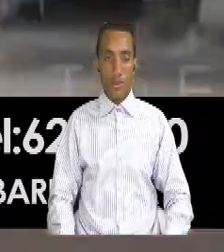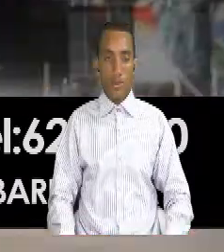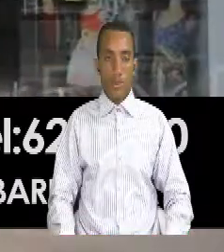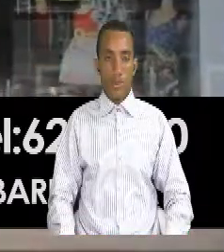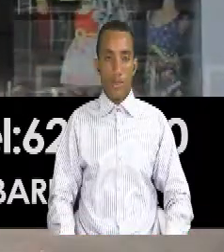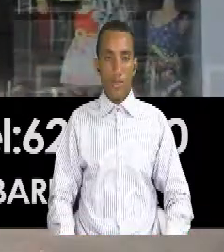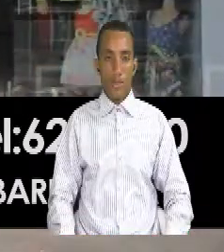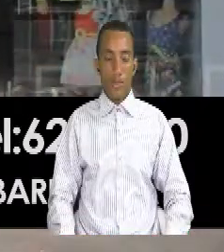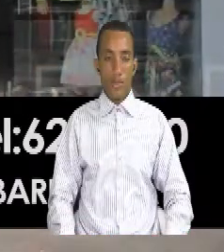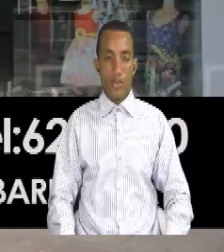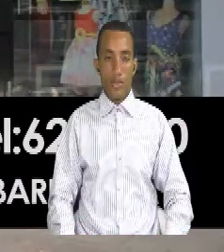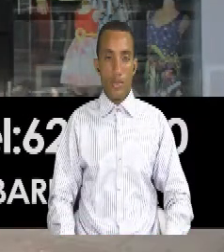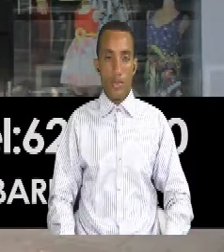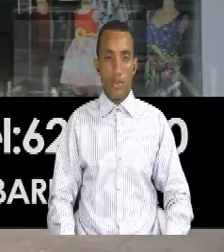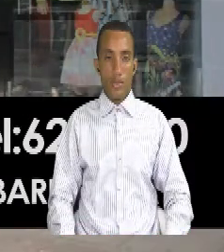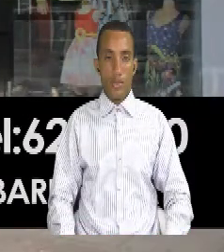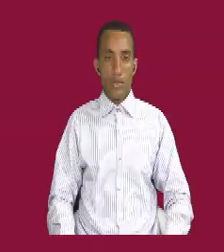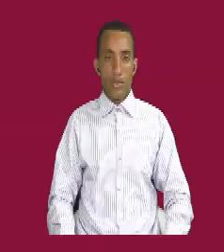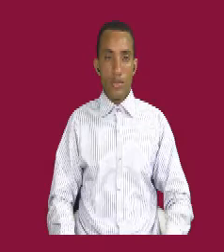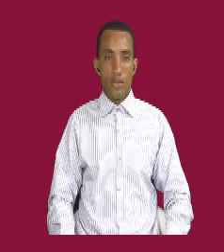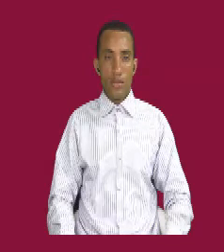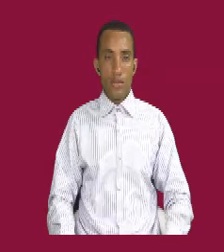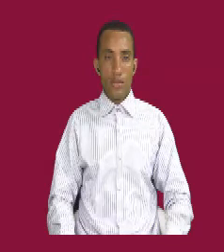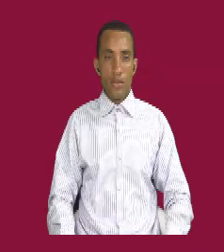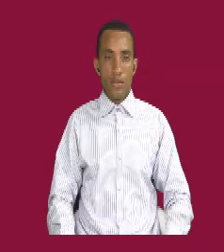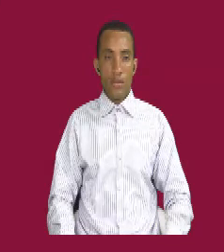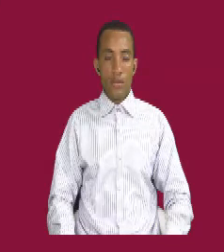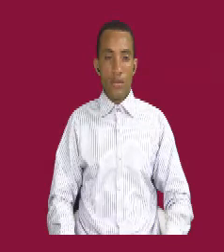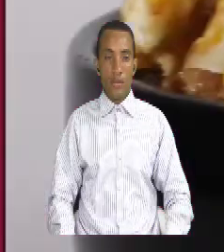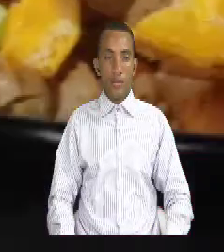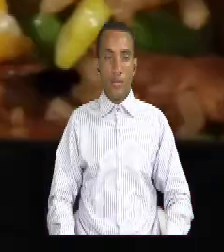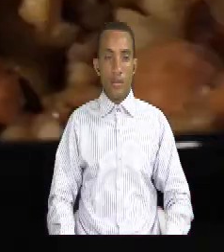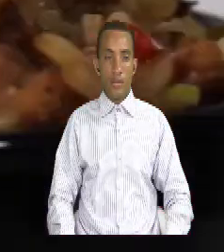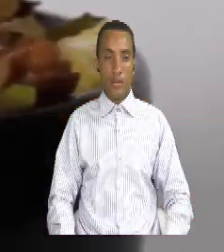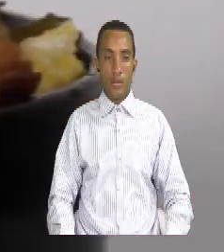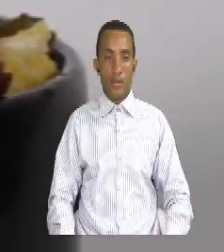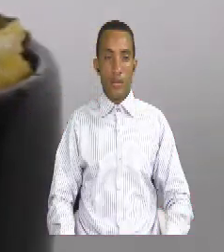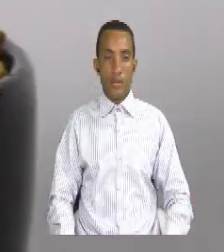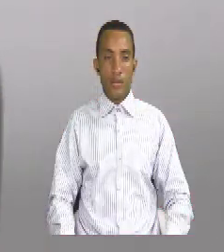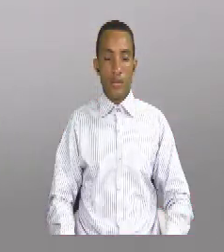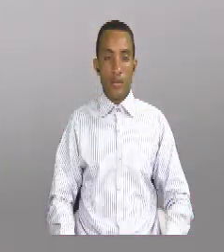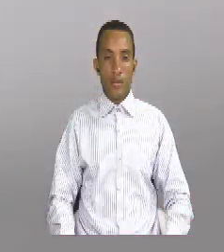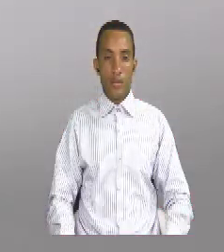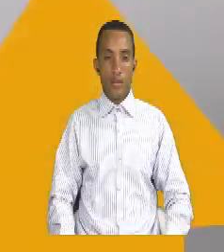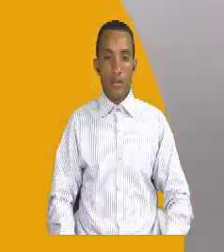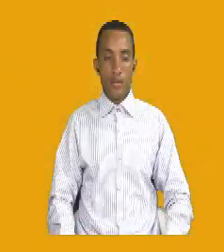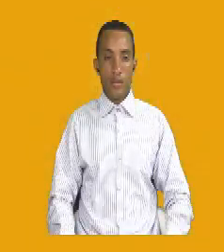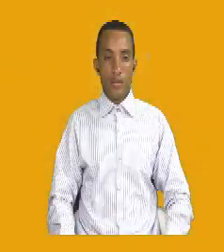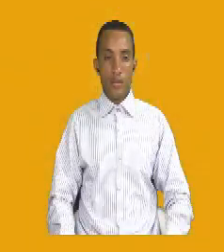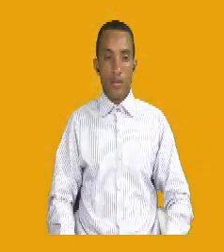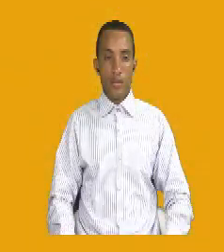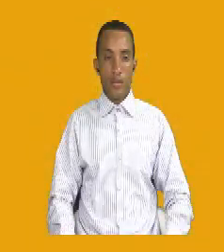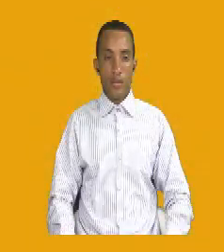y la mejor atención.